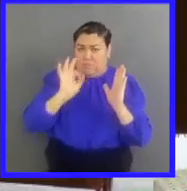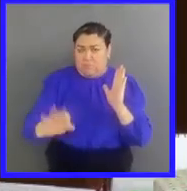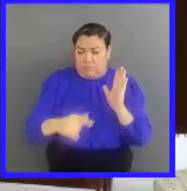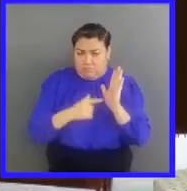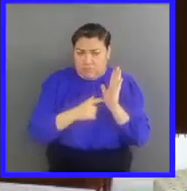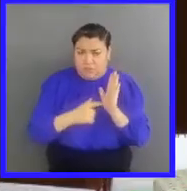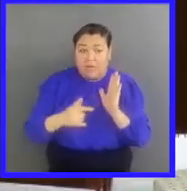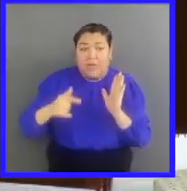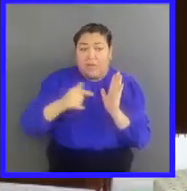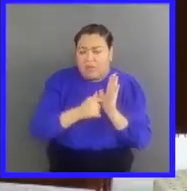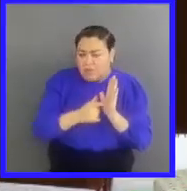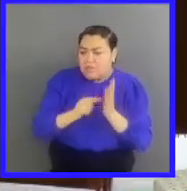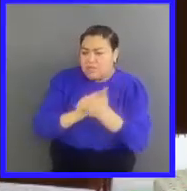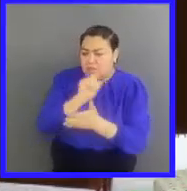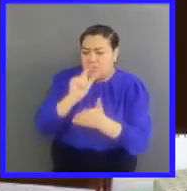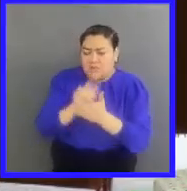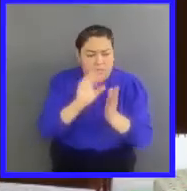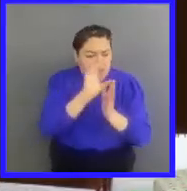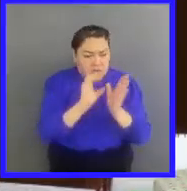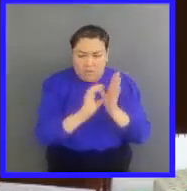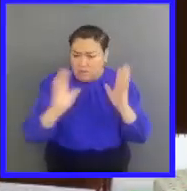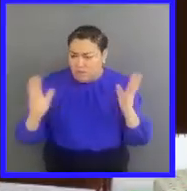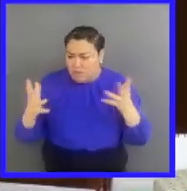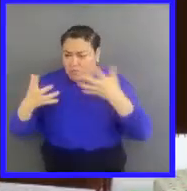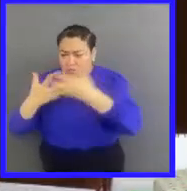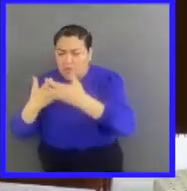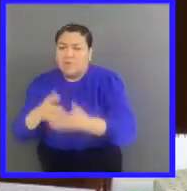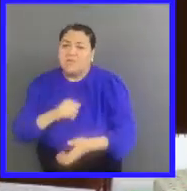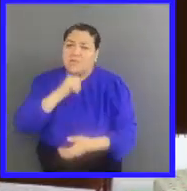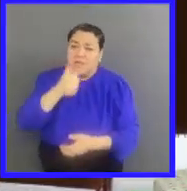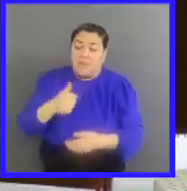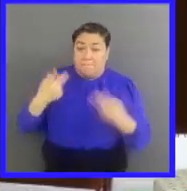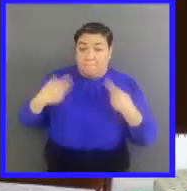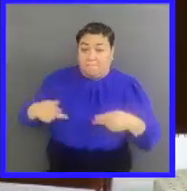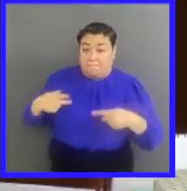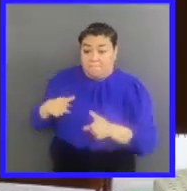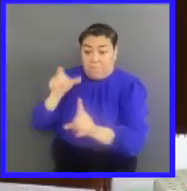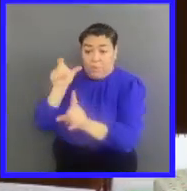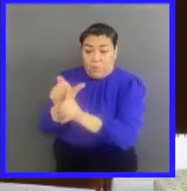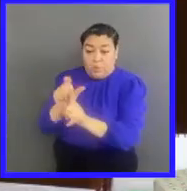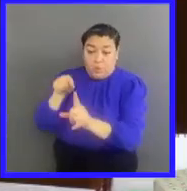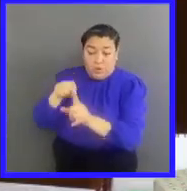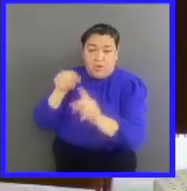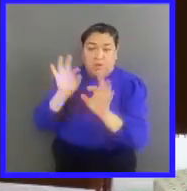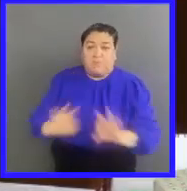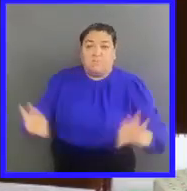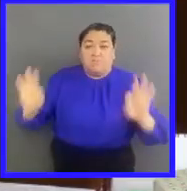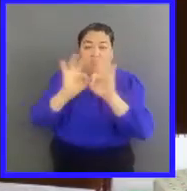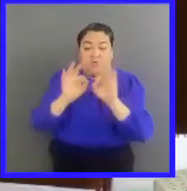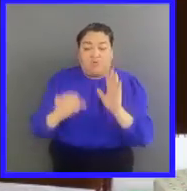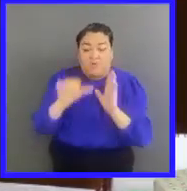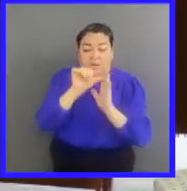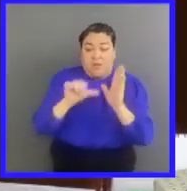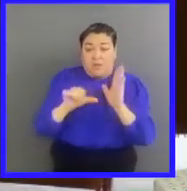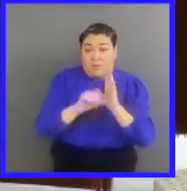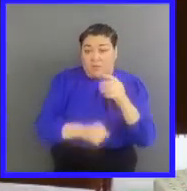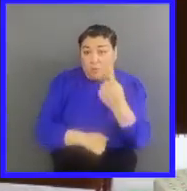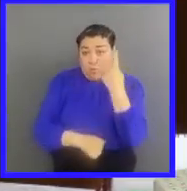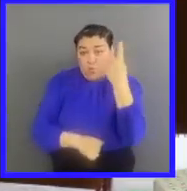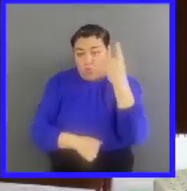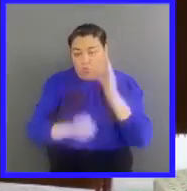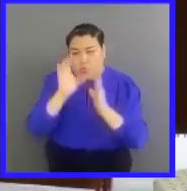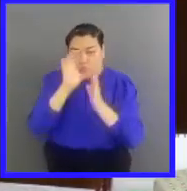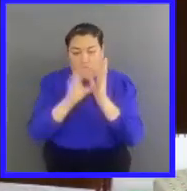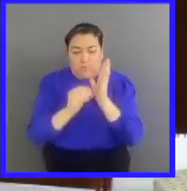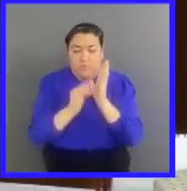armonización constitucional a partir del principio pro persona que exige el artículo 1 constitucional. No son